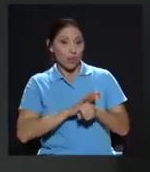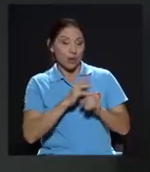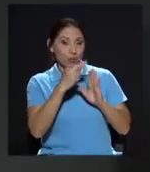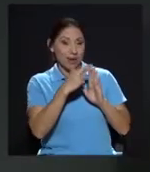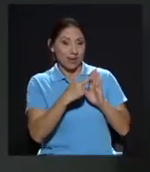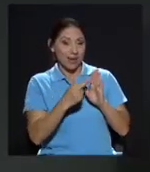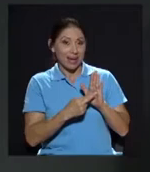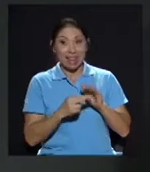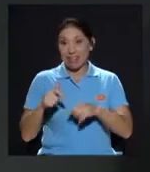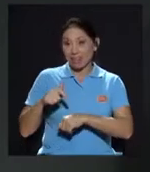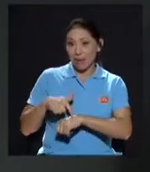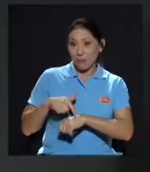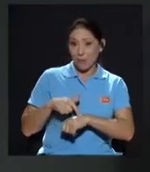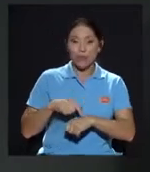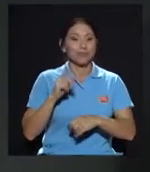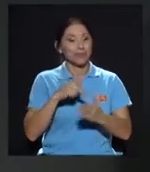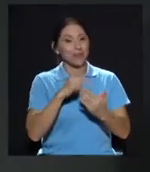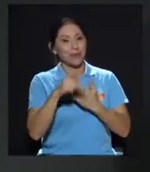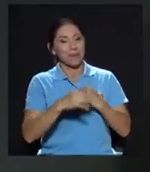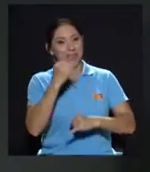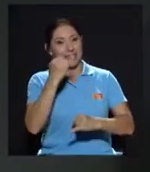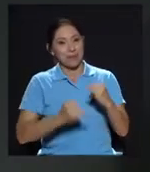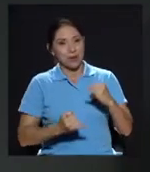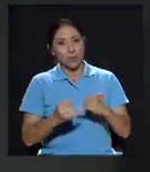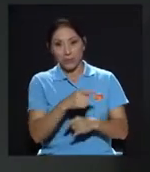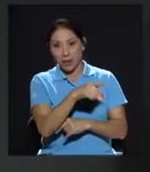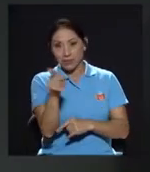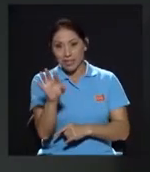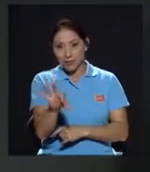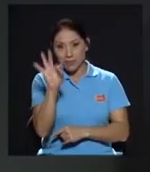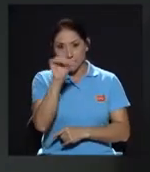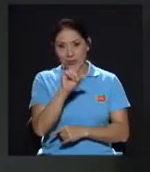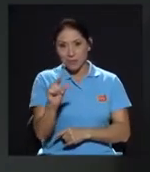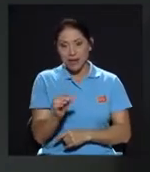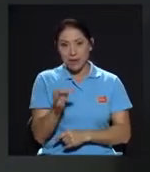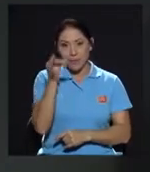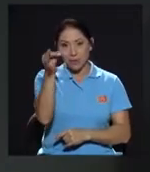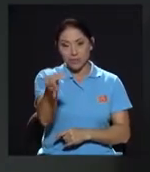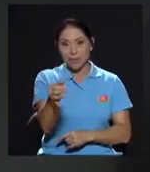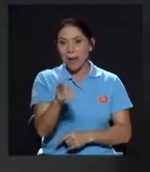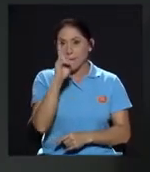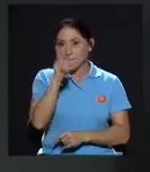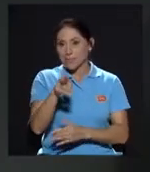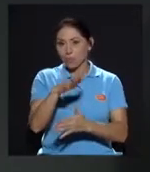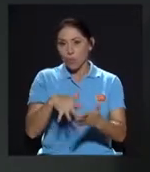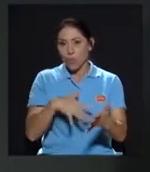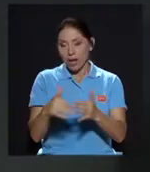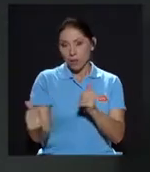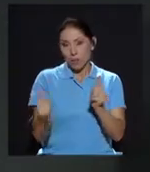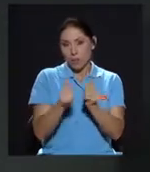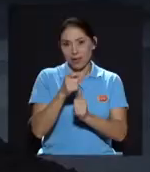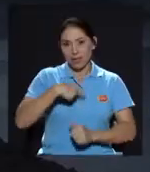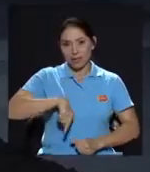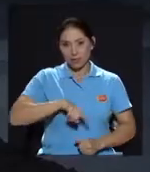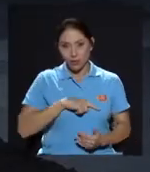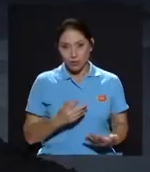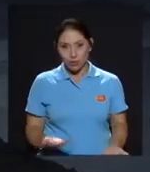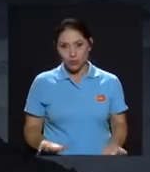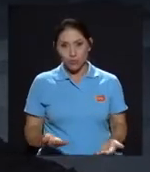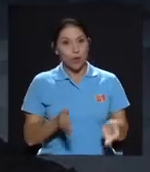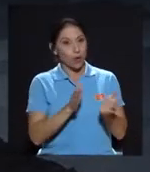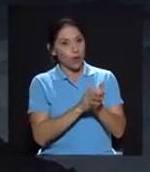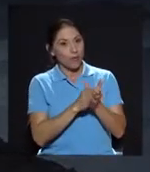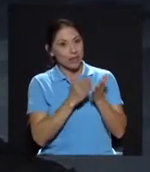terminó a las amigas y amigos nos invitamos a que la próxima semana nos vemos tiempo circunstancia nos acompañe y que los